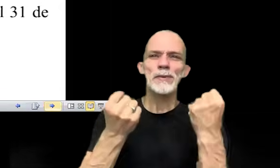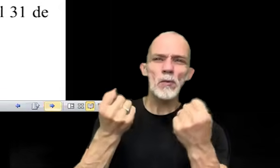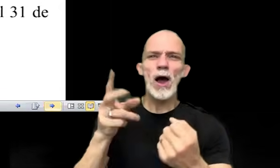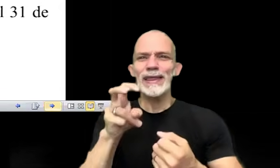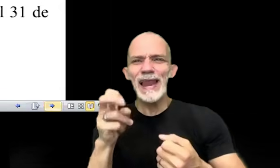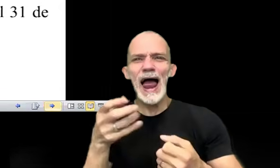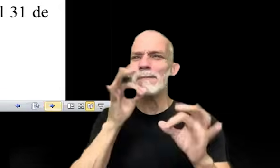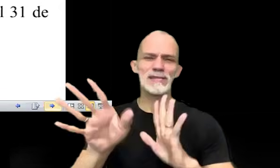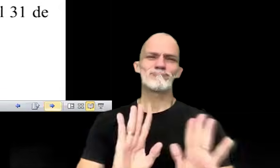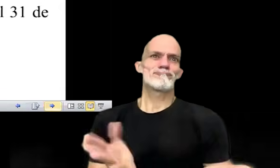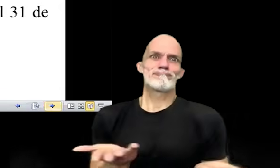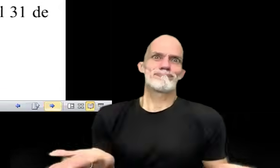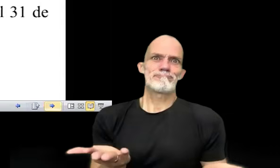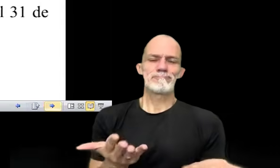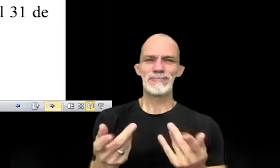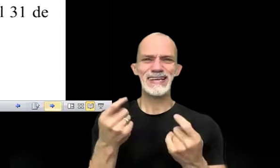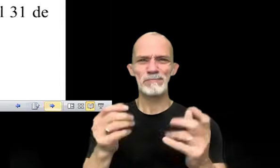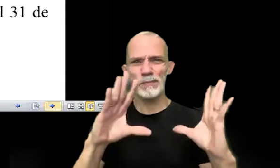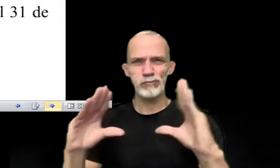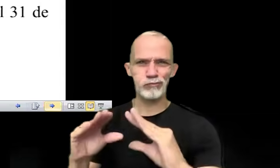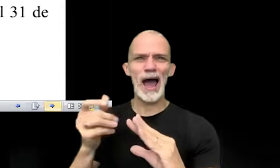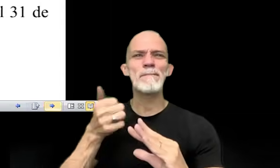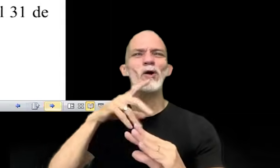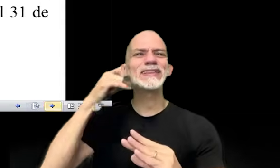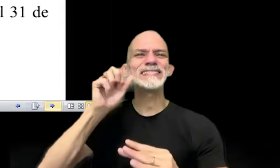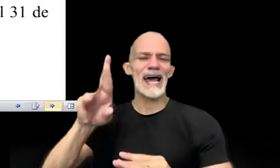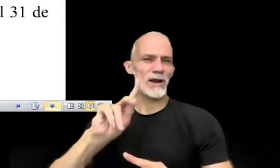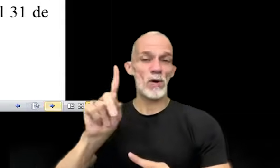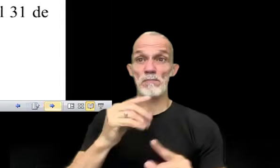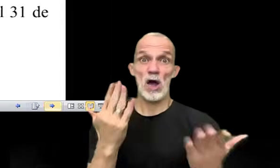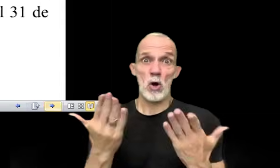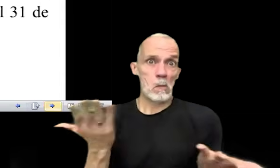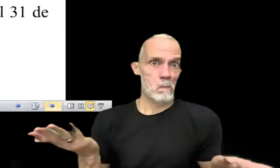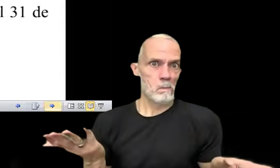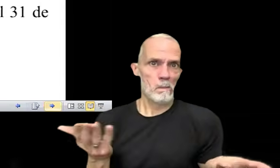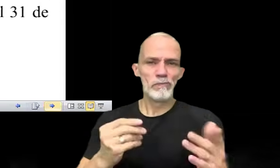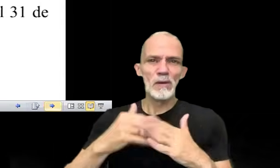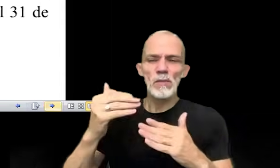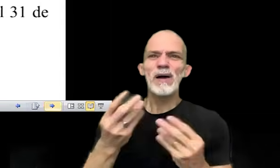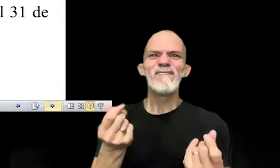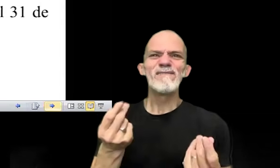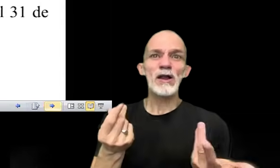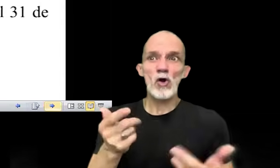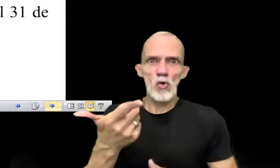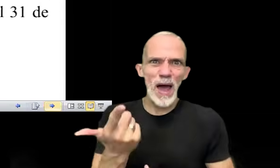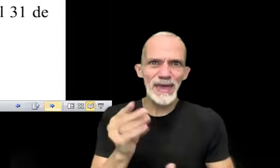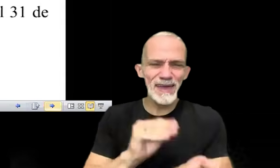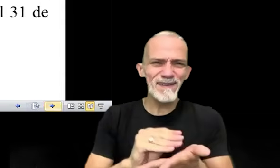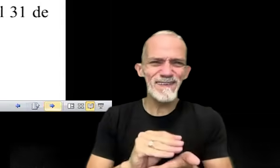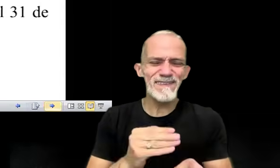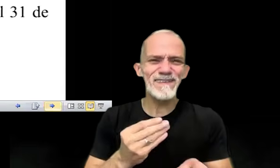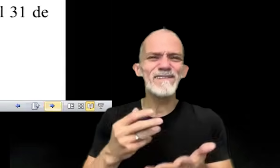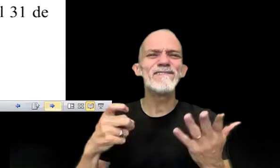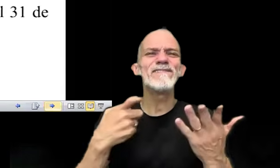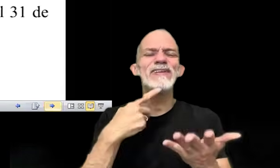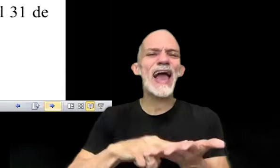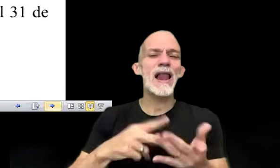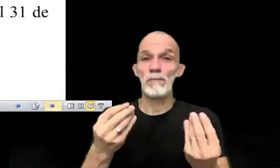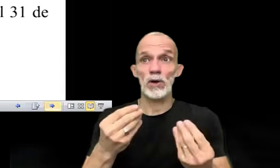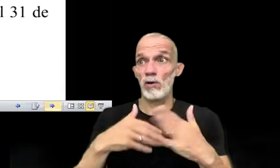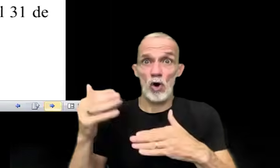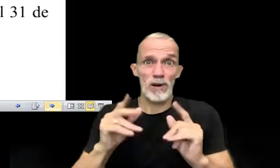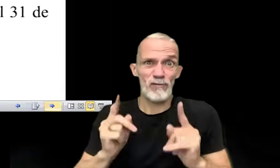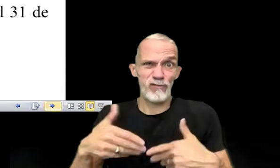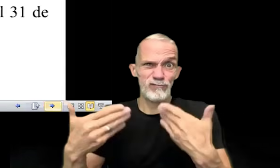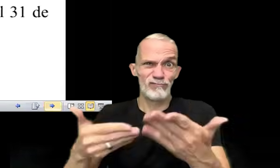utilizar económicamente, no se puede amortizar. Y tampoco lo puedo comparar porque no voy a tener valor fiscal porque la